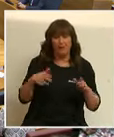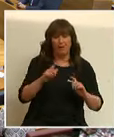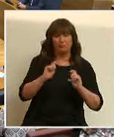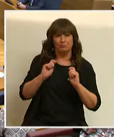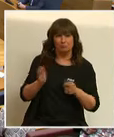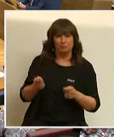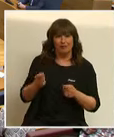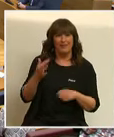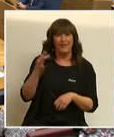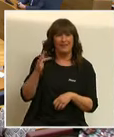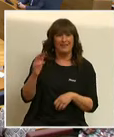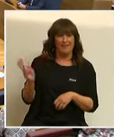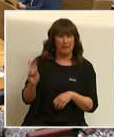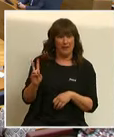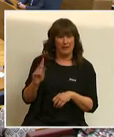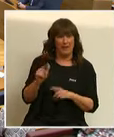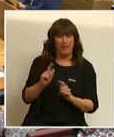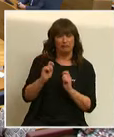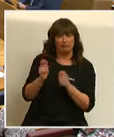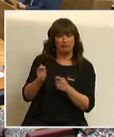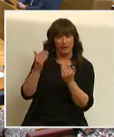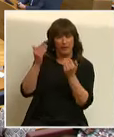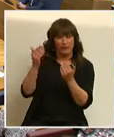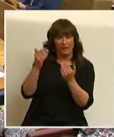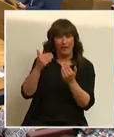Francesc de Vinatea.